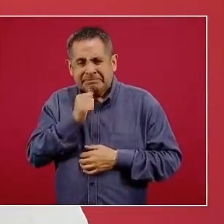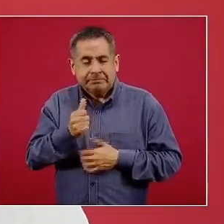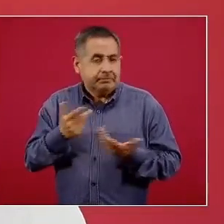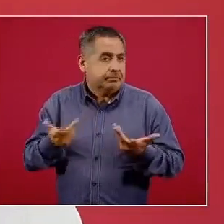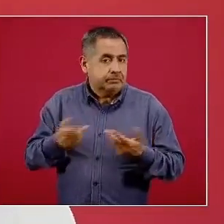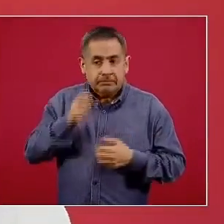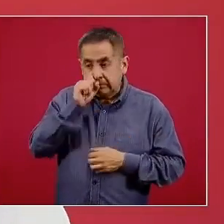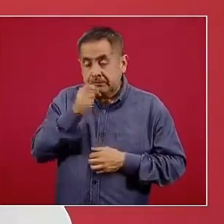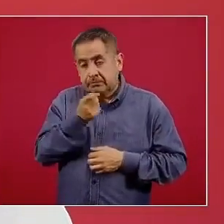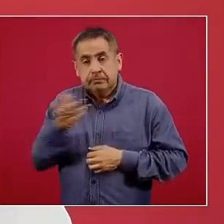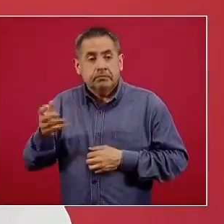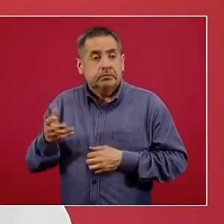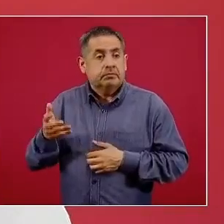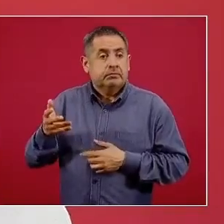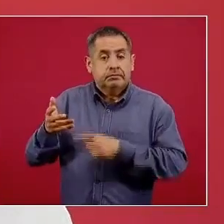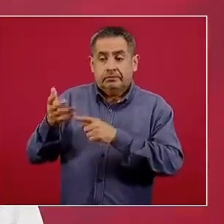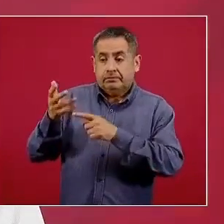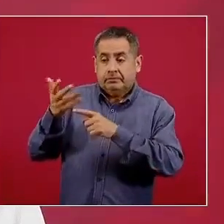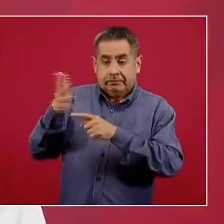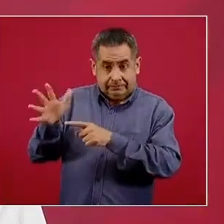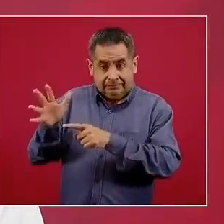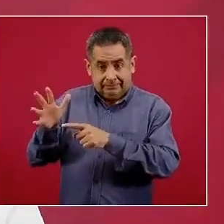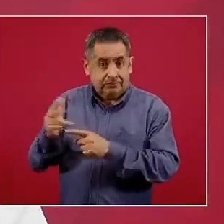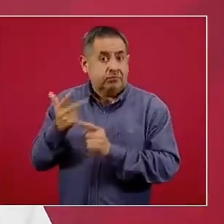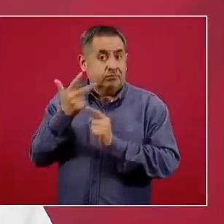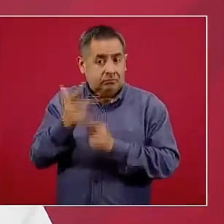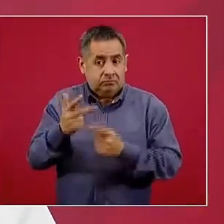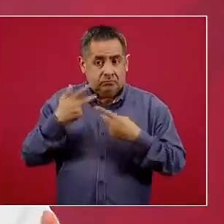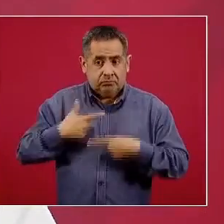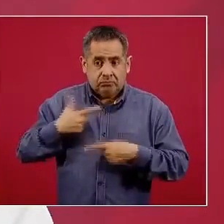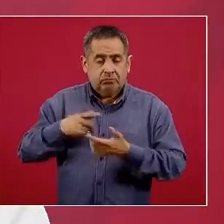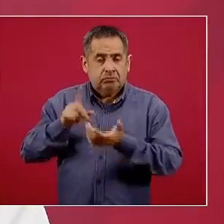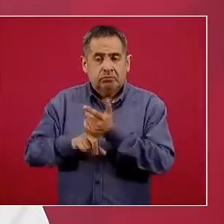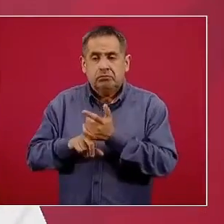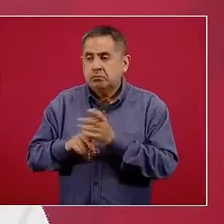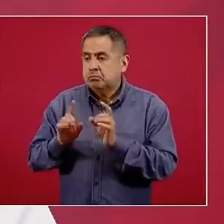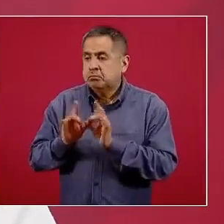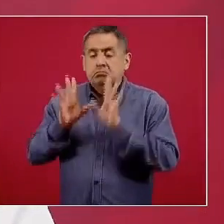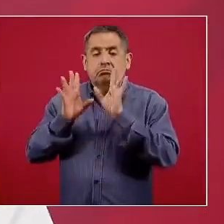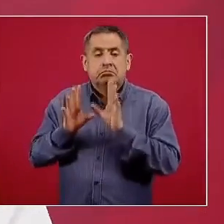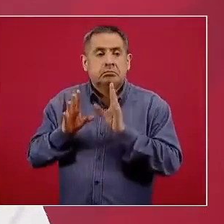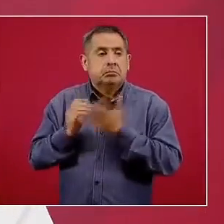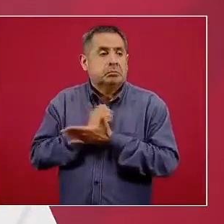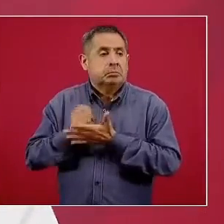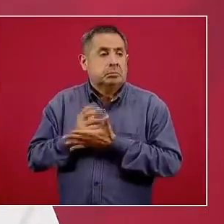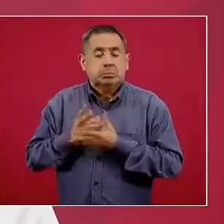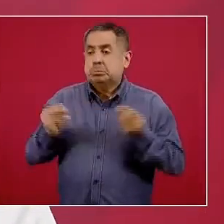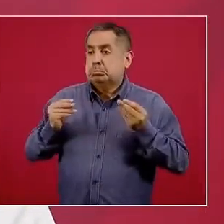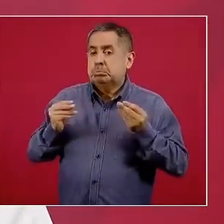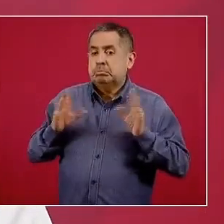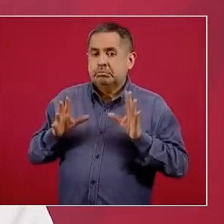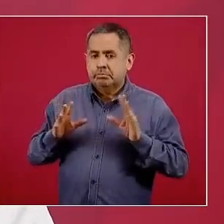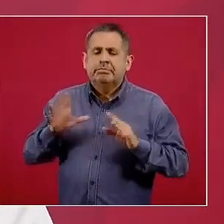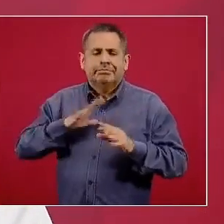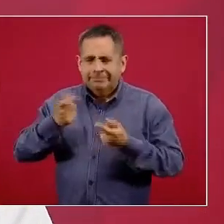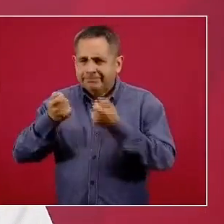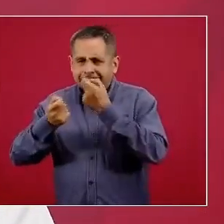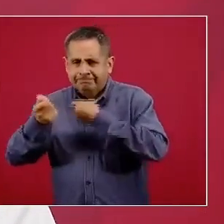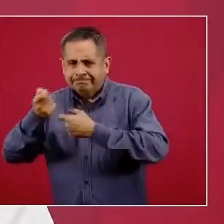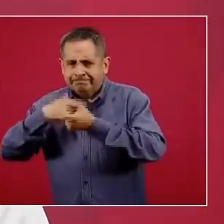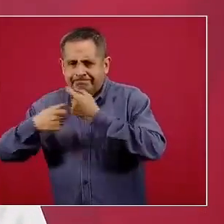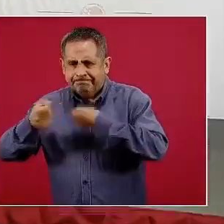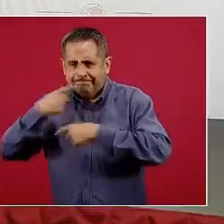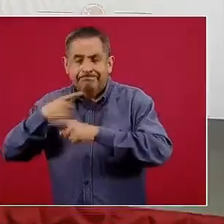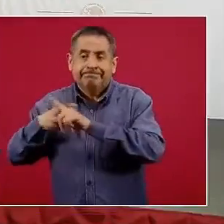cada 10 personas que tienen influenza, esta es una enfermedad que se limita espontáneamente, que se cura sola, aunque existe,